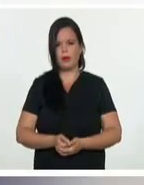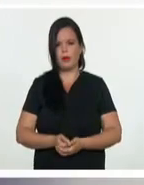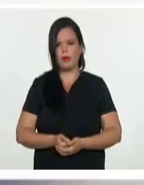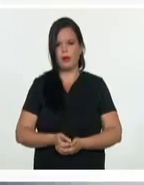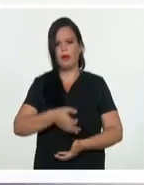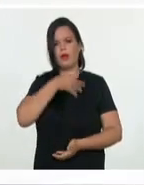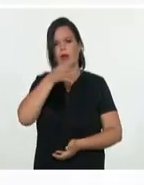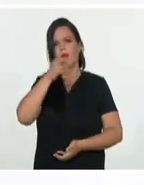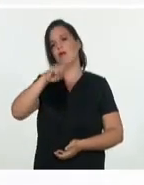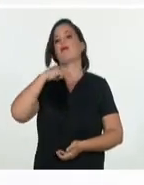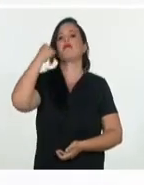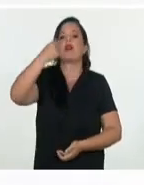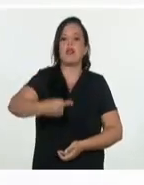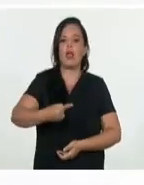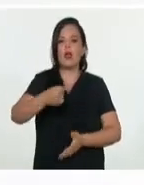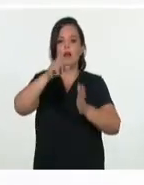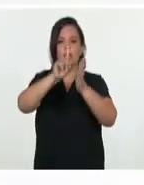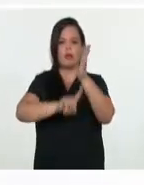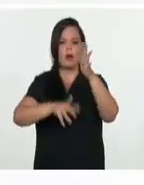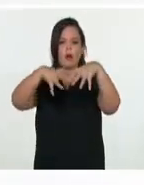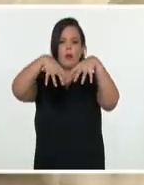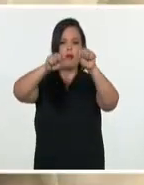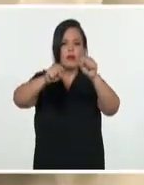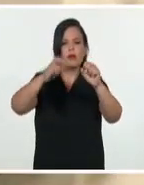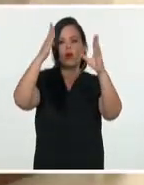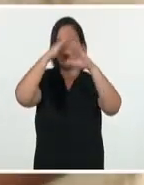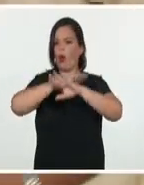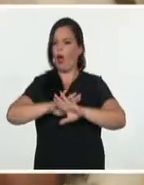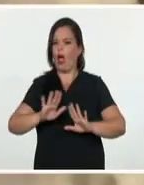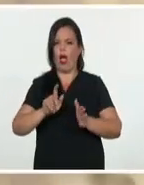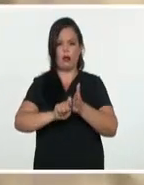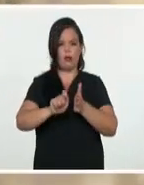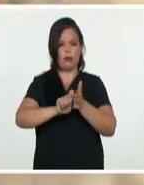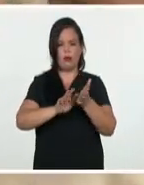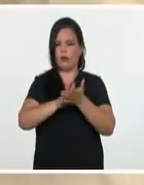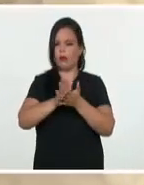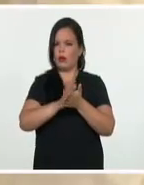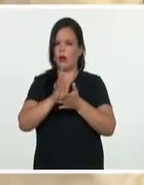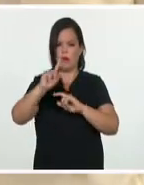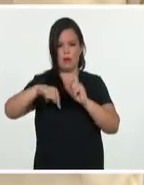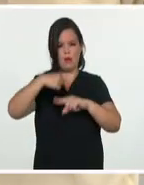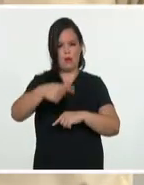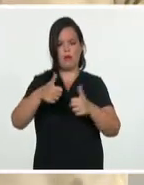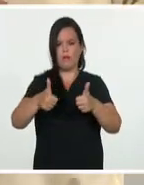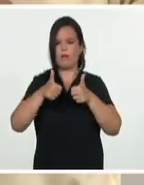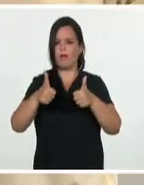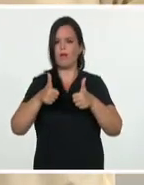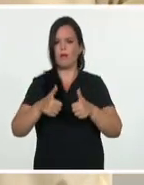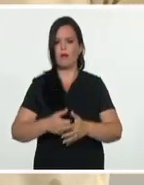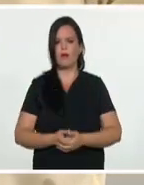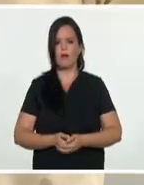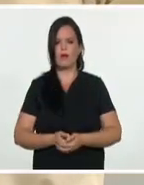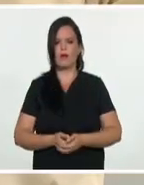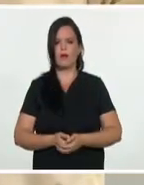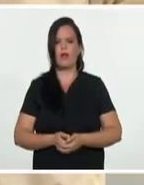mañana en la por generación en el país. Esa es la noticia en la noche de este sábado.